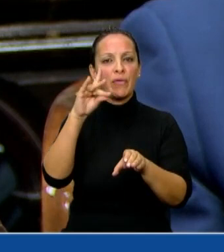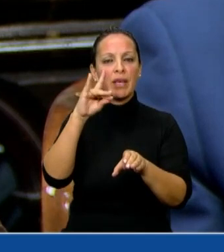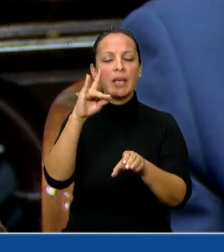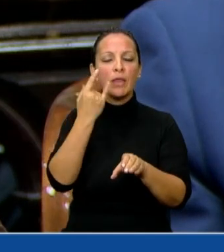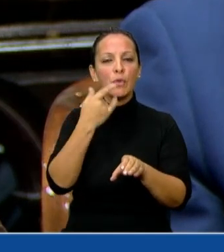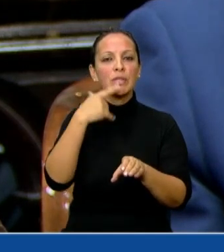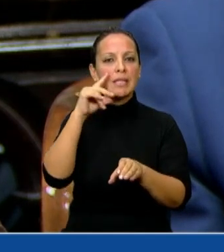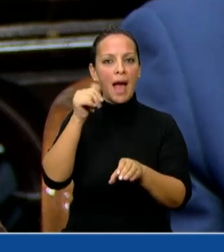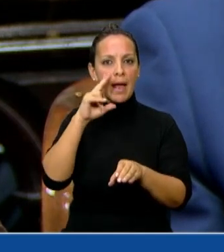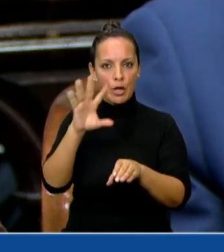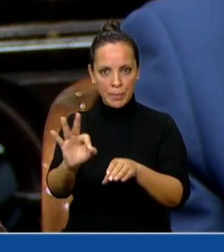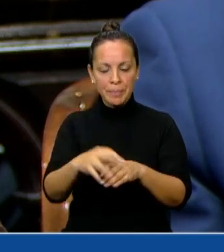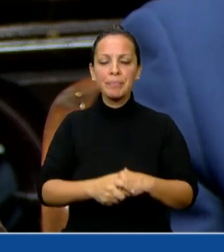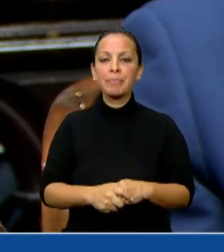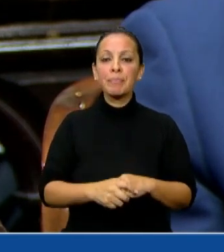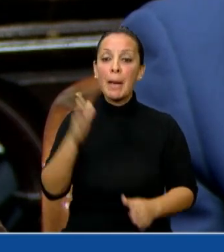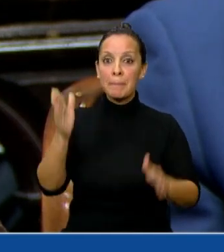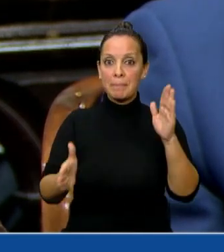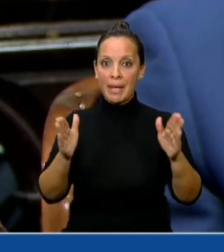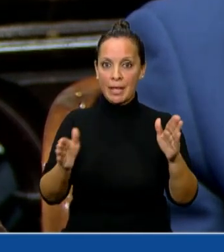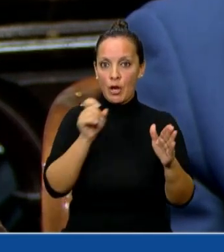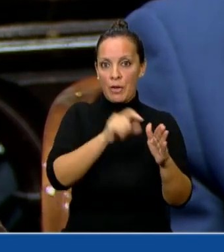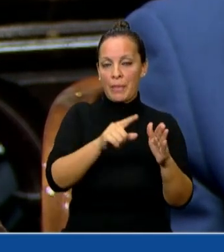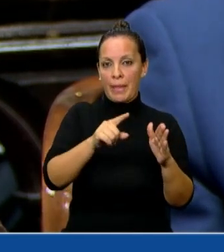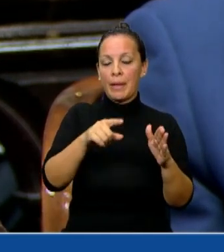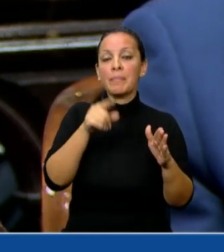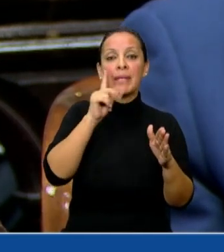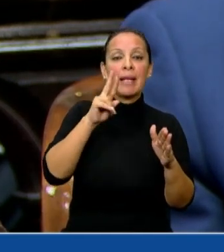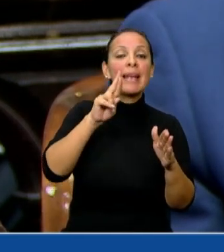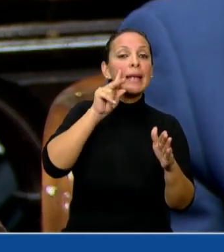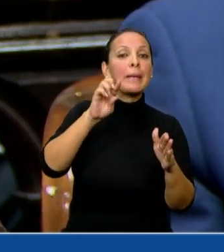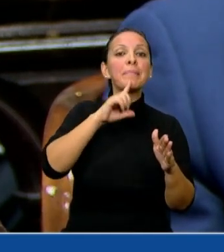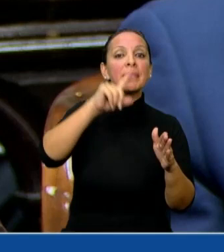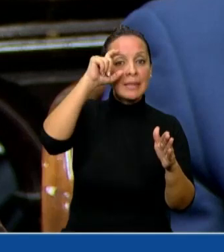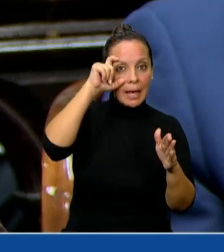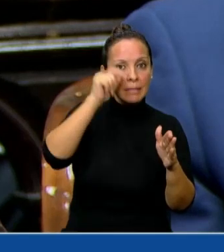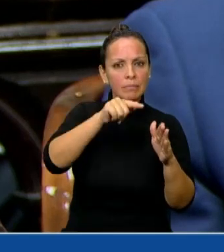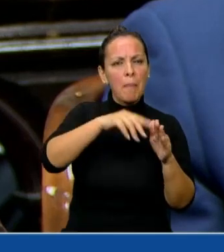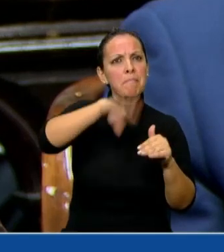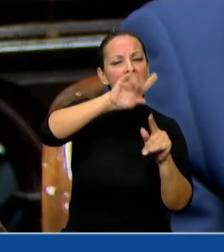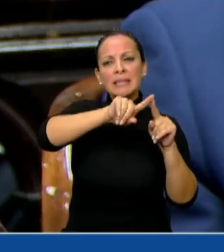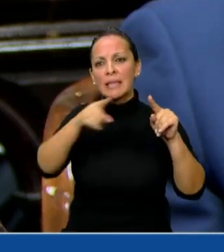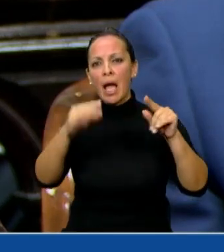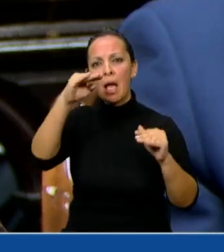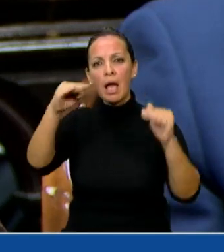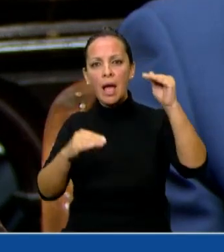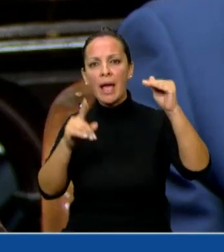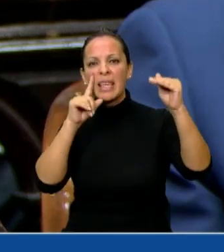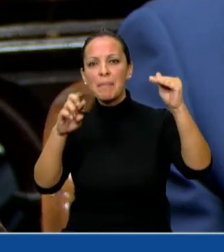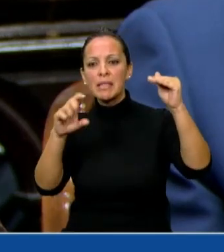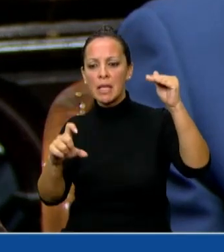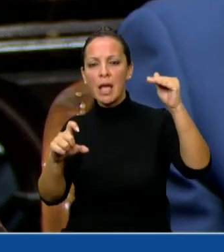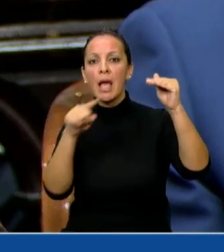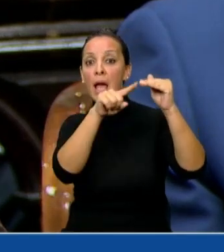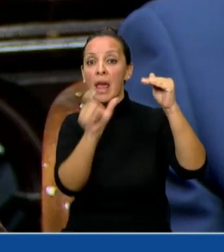Para periodos similares en que el índice IAR actualizable por el RIPTE resulte mayor que el índice IPC publicado por